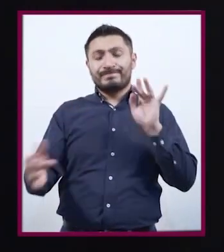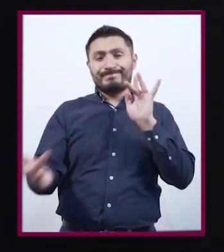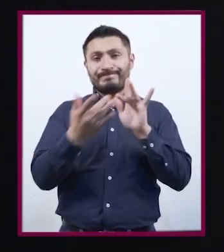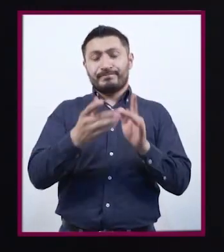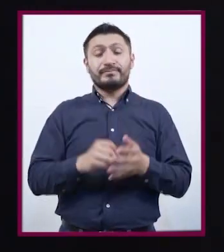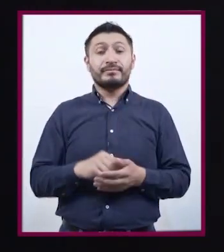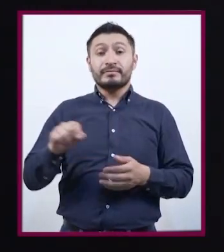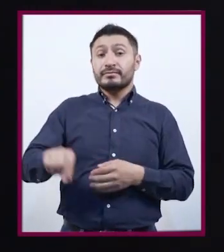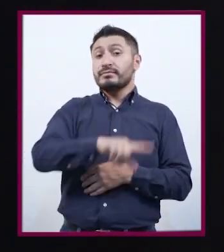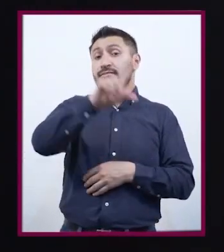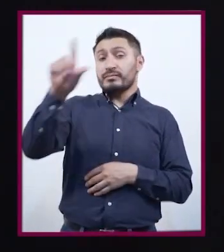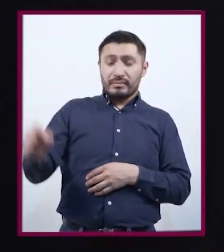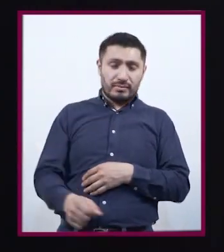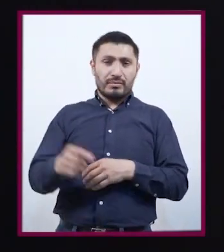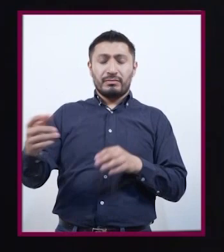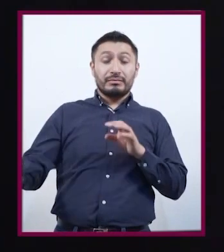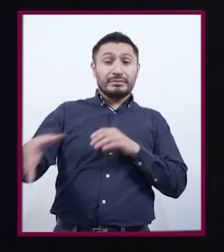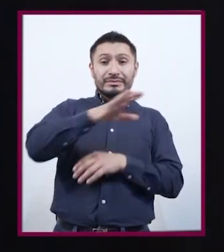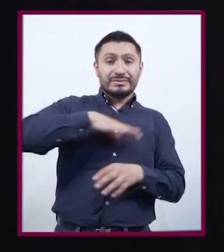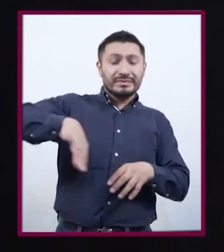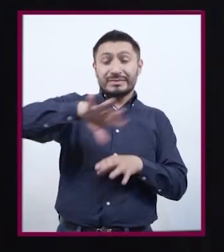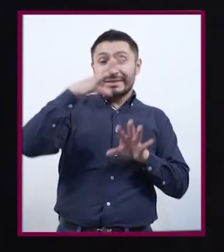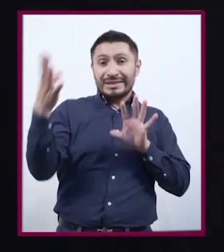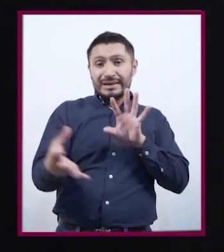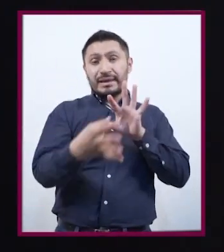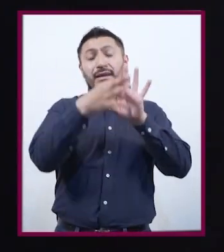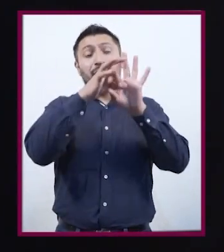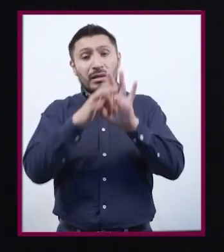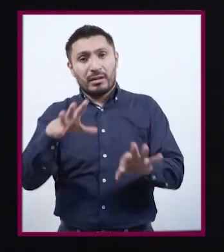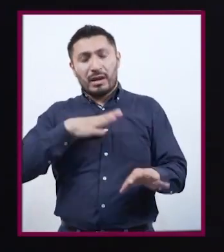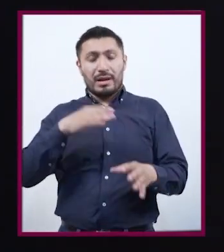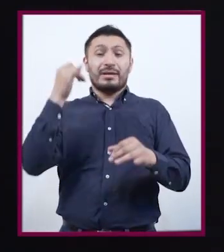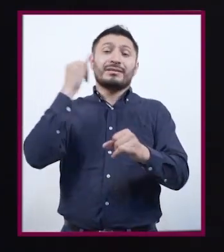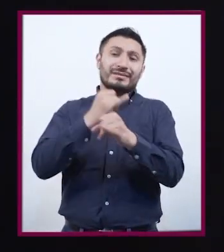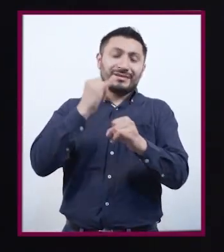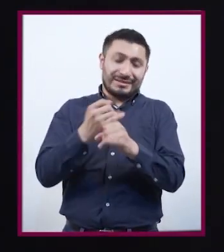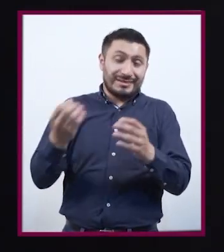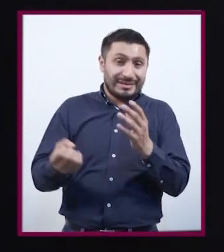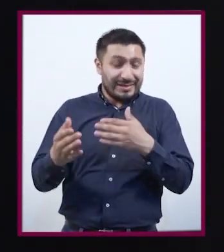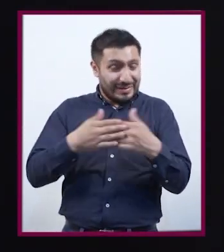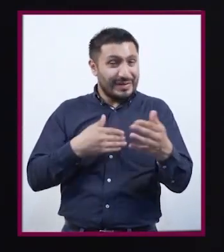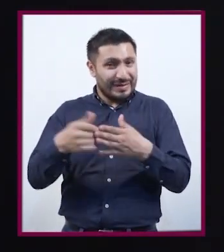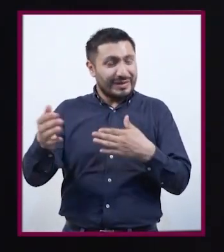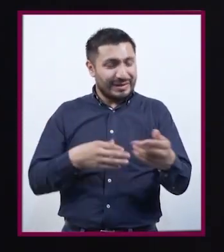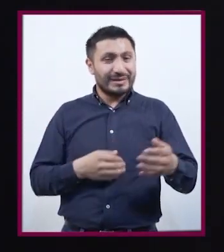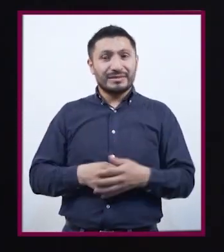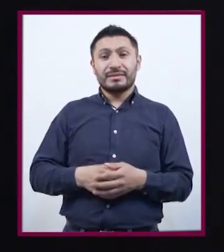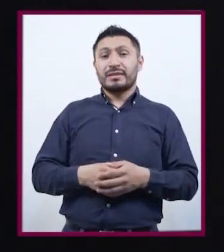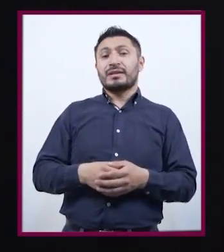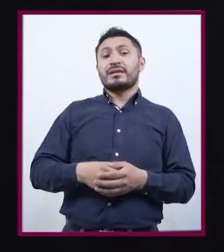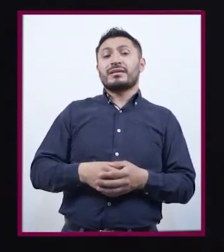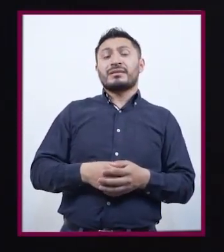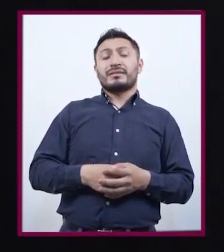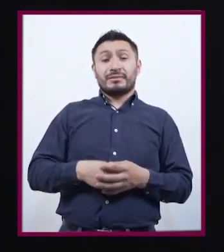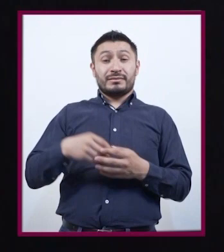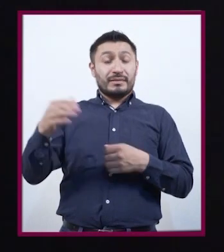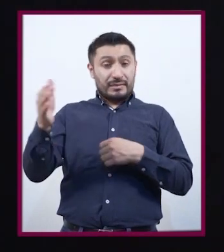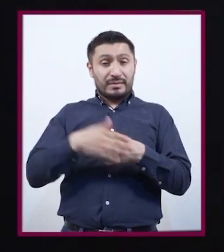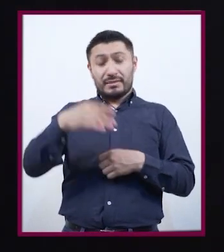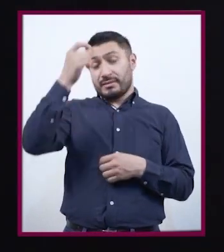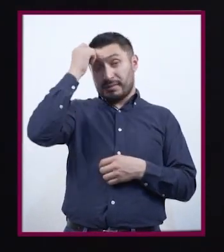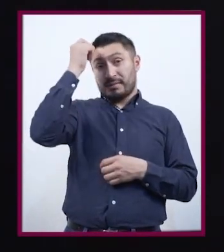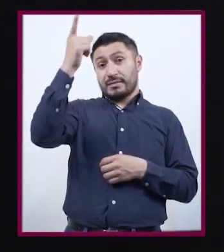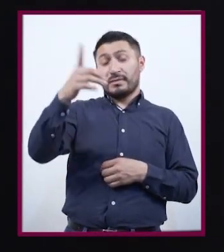conectadas. Después de conseguir unificar esas redes, nace el Internet que conocemos. Como muchos, el